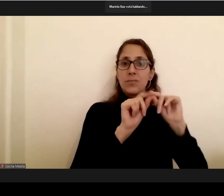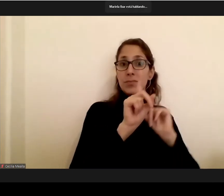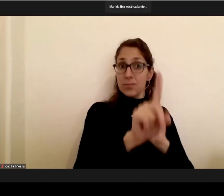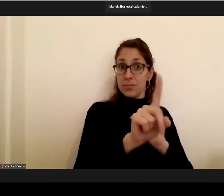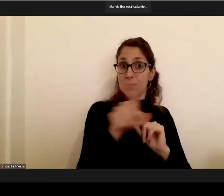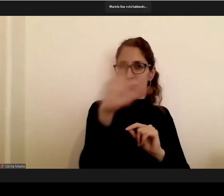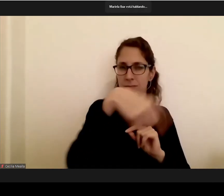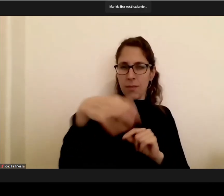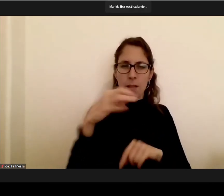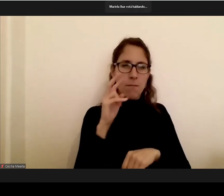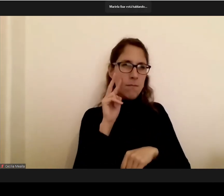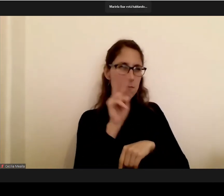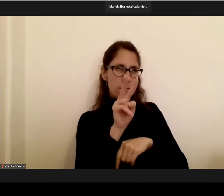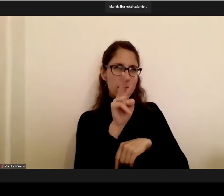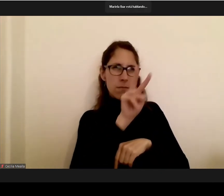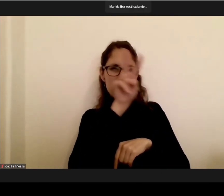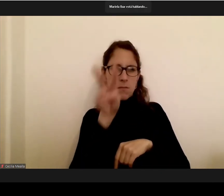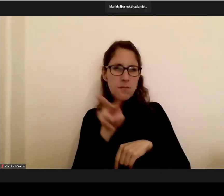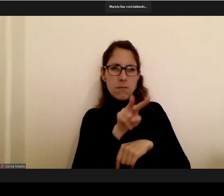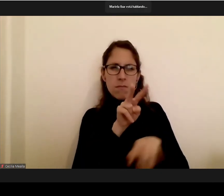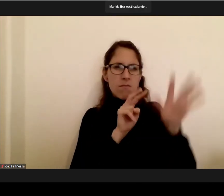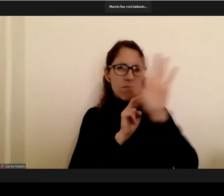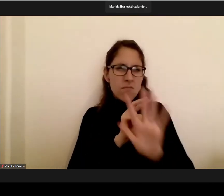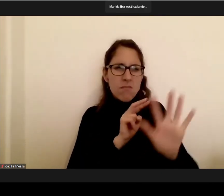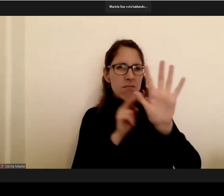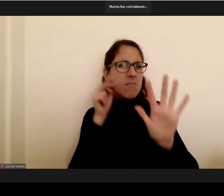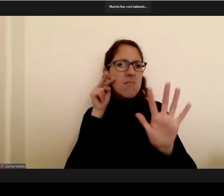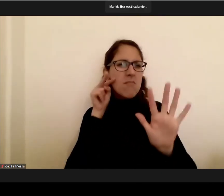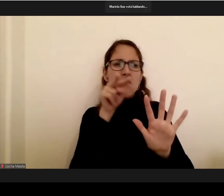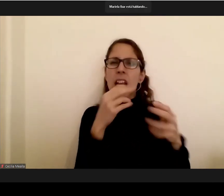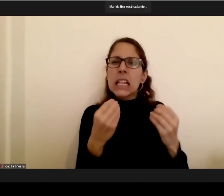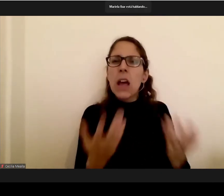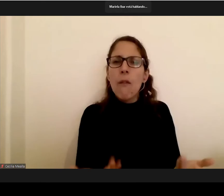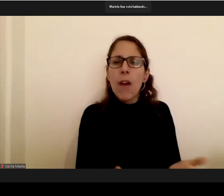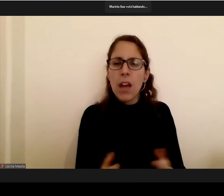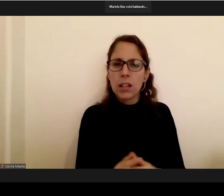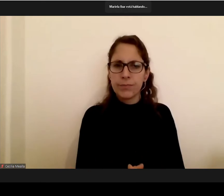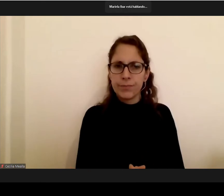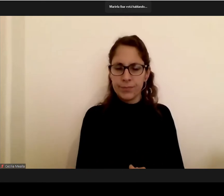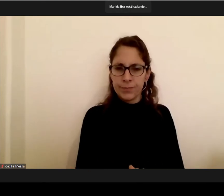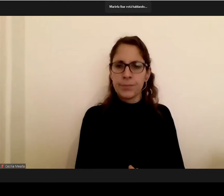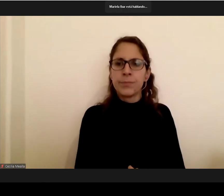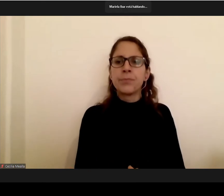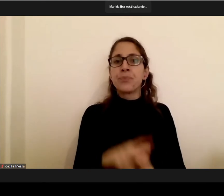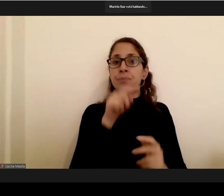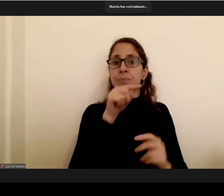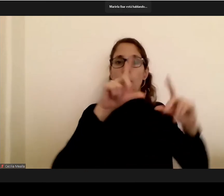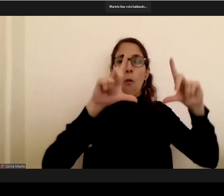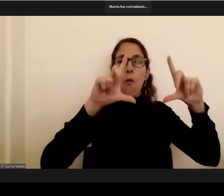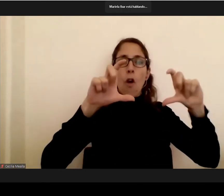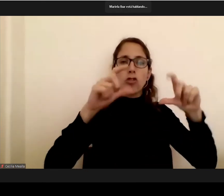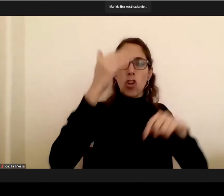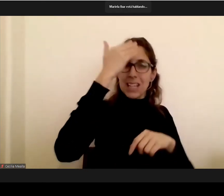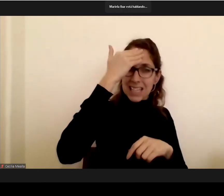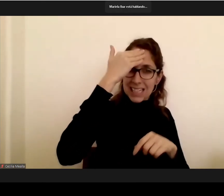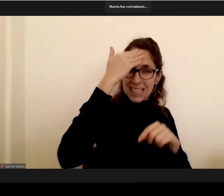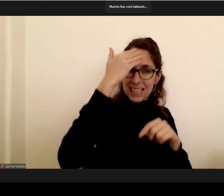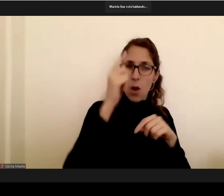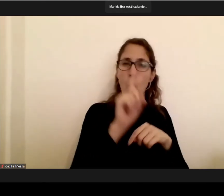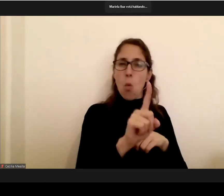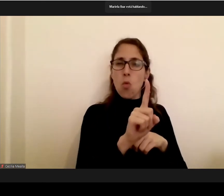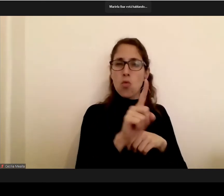a visualizar. A ver si alguno me puede llegar a decir en la foto 15.1. ¿Cuál sería